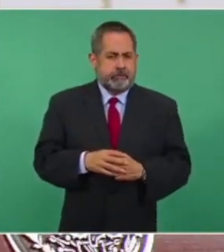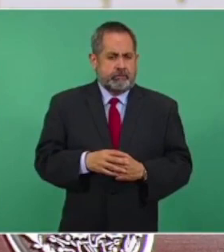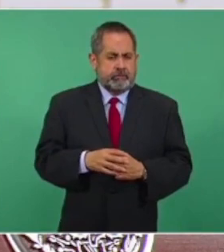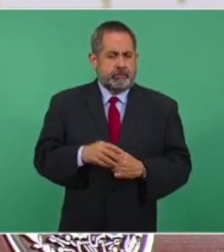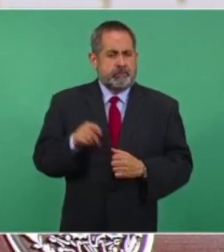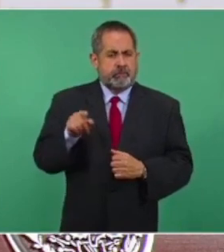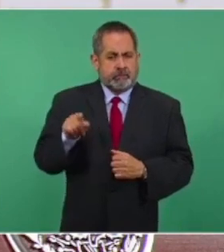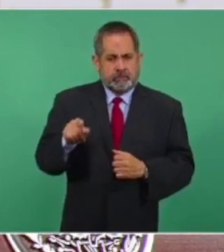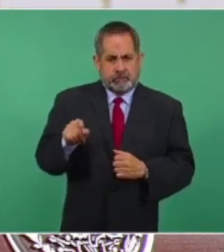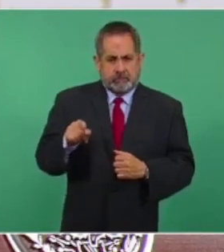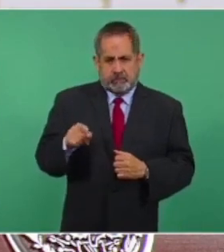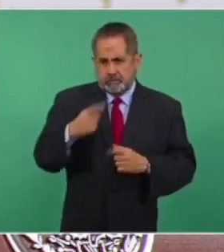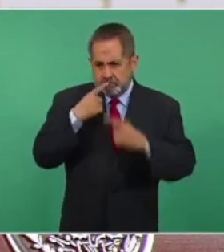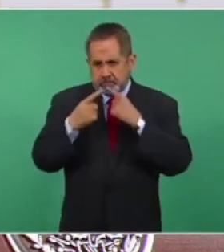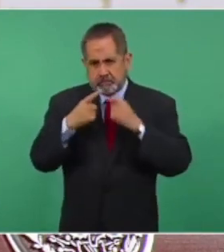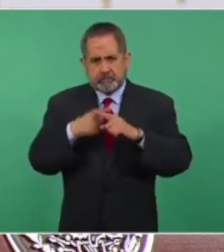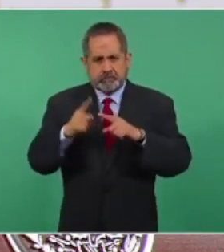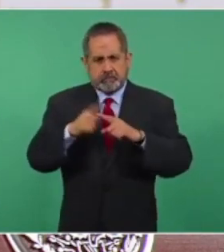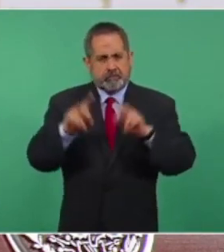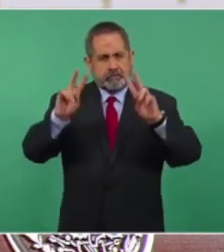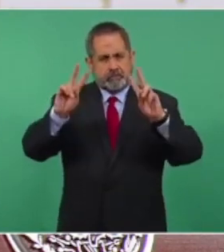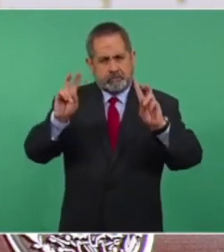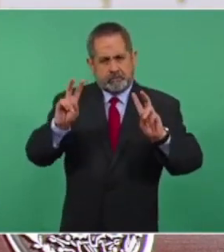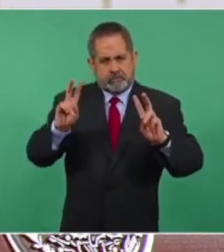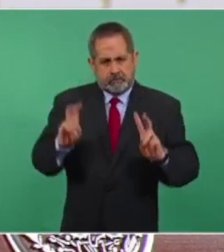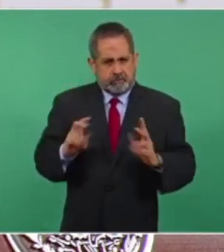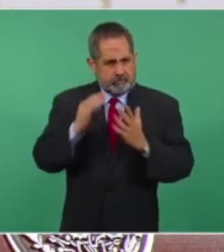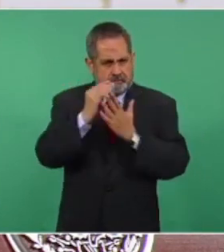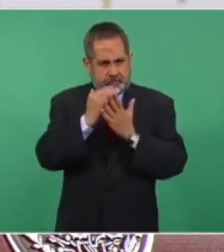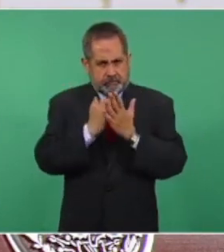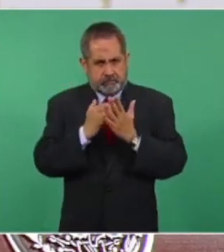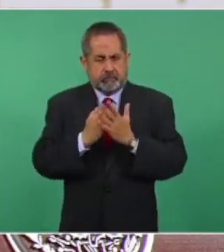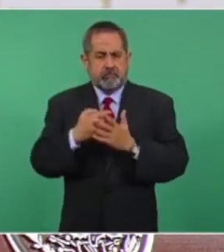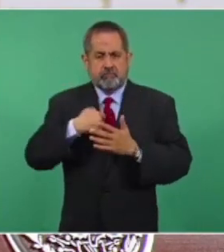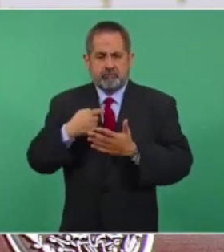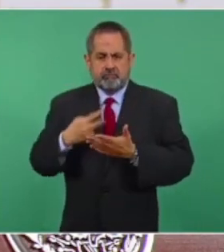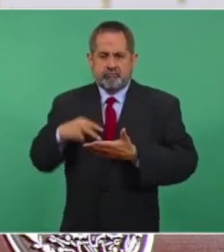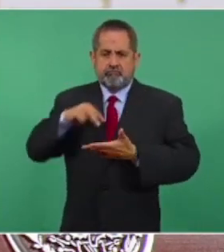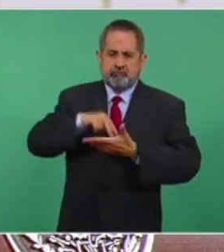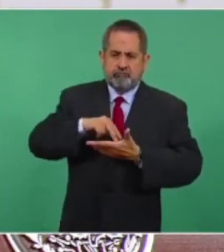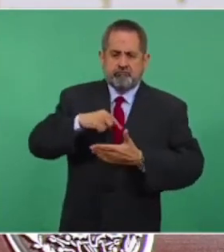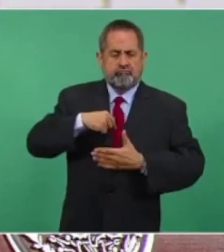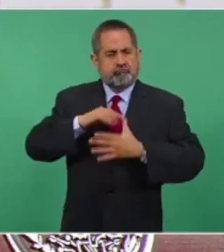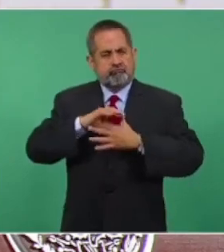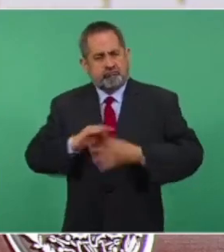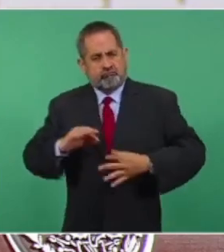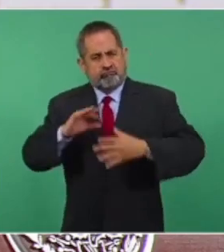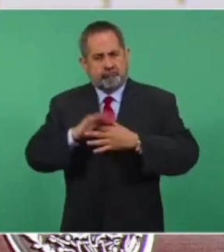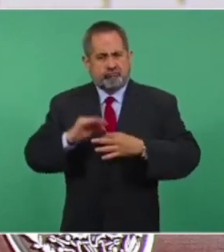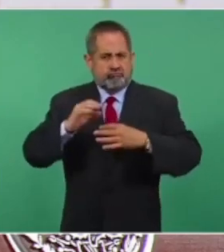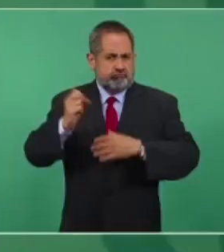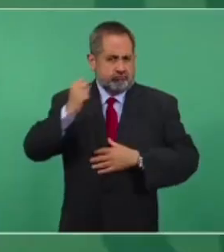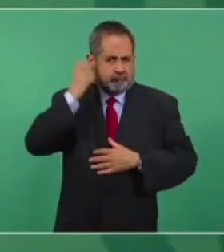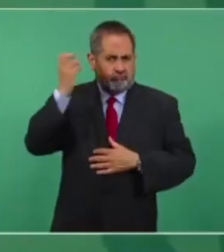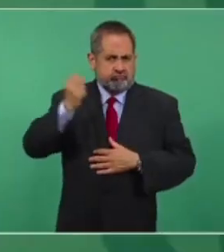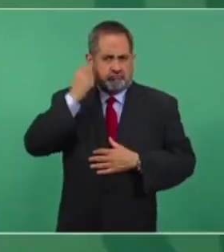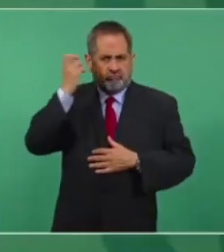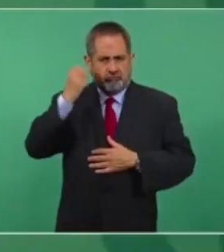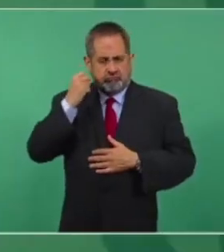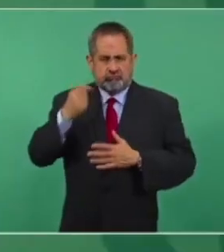Se van a tratar temas y yo voy a tomar la palabra y voy a dar a conocer